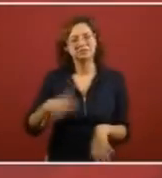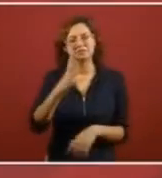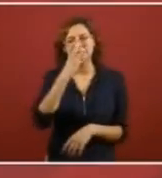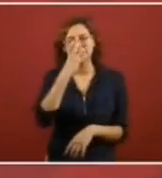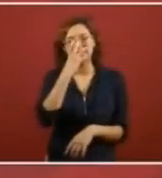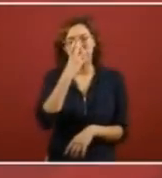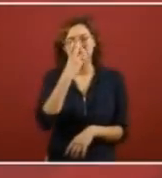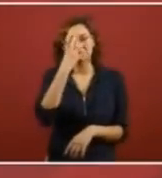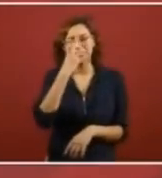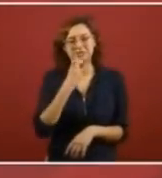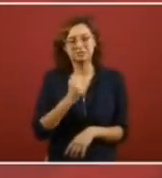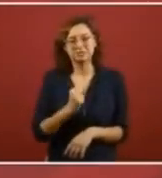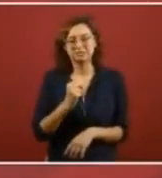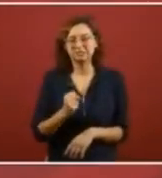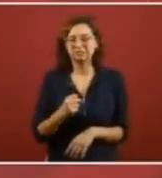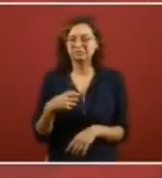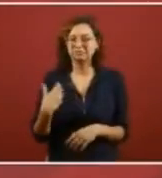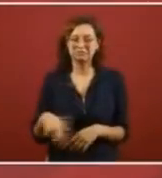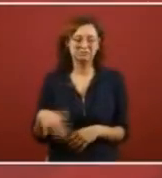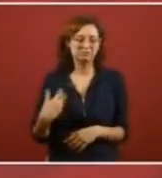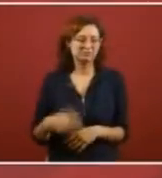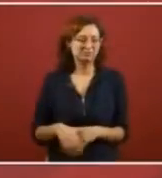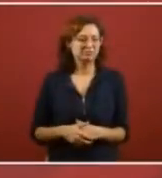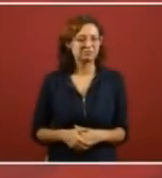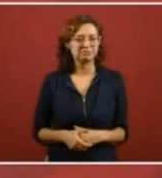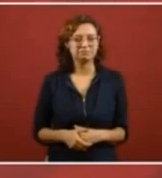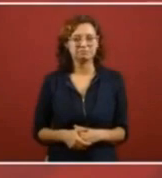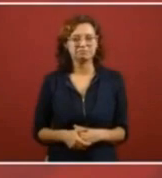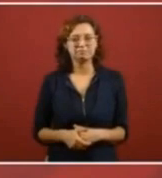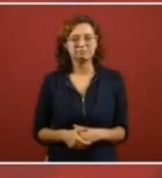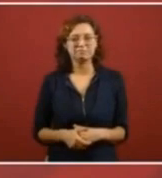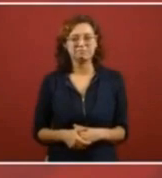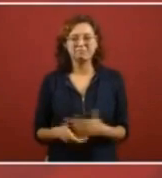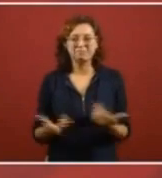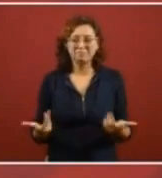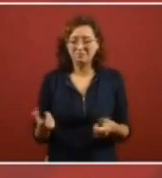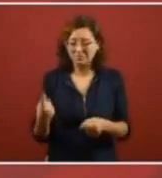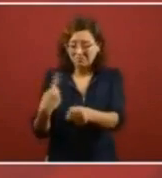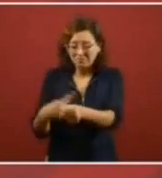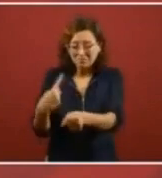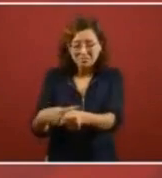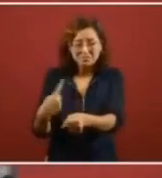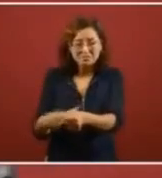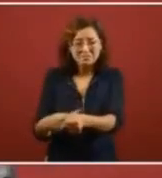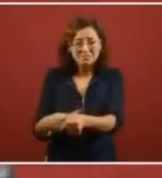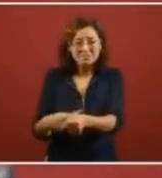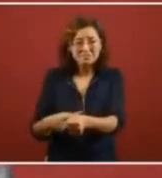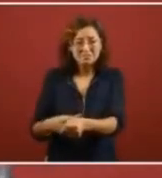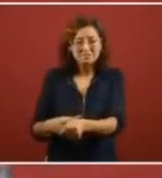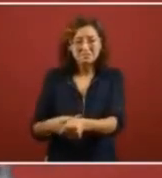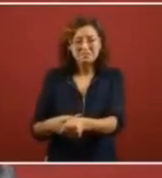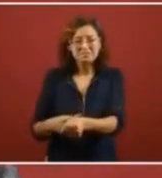esto significa. Y estas enfermedades